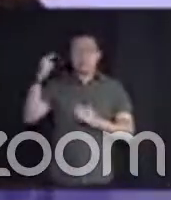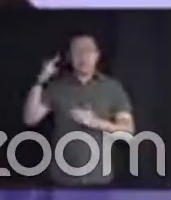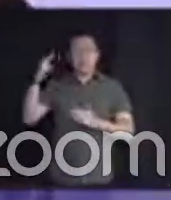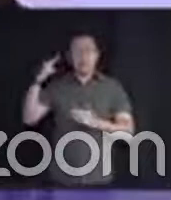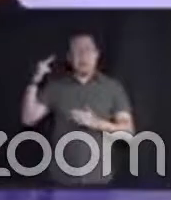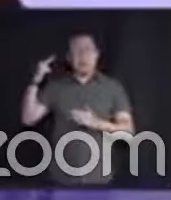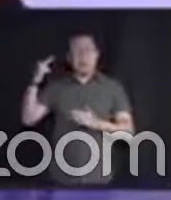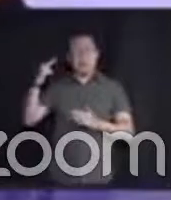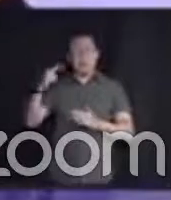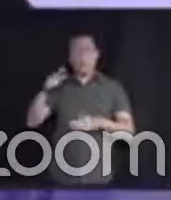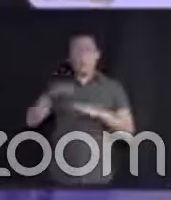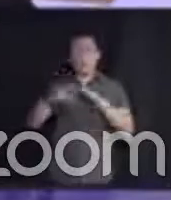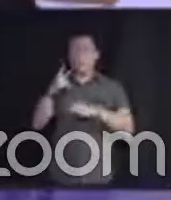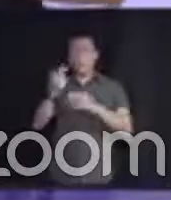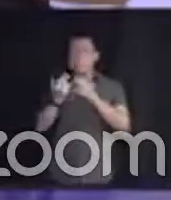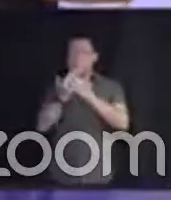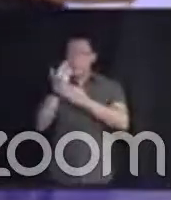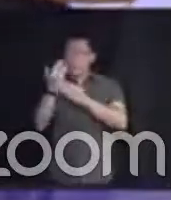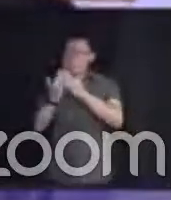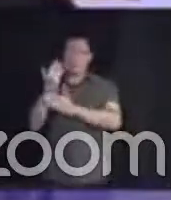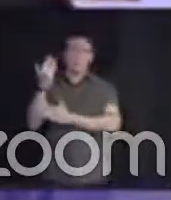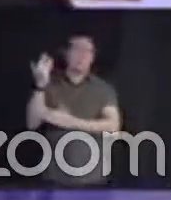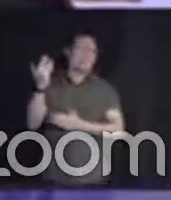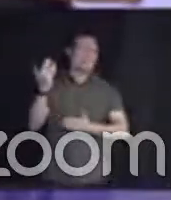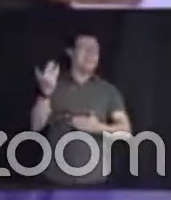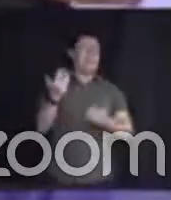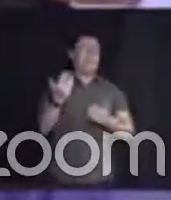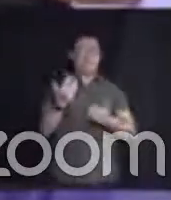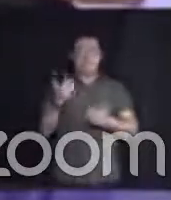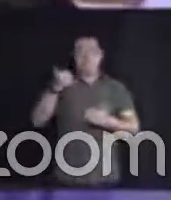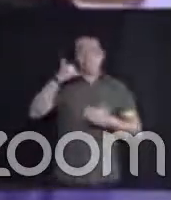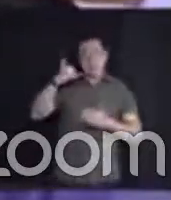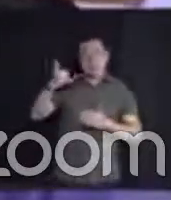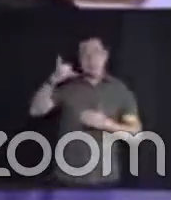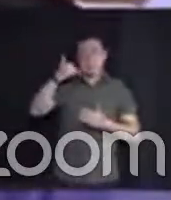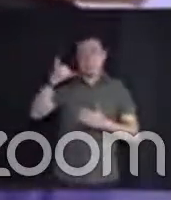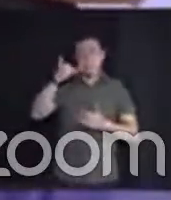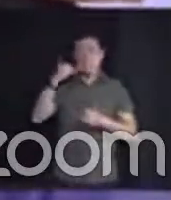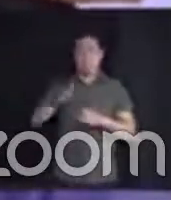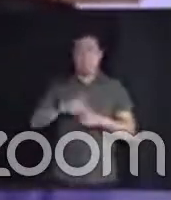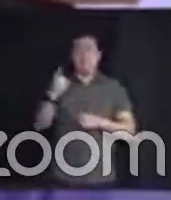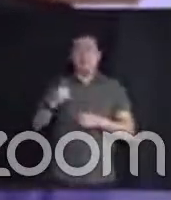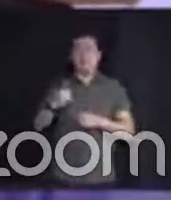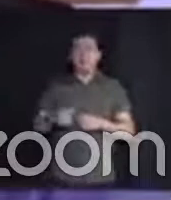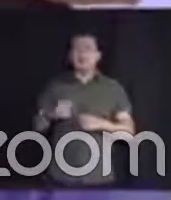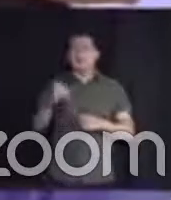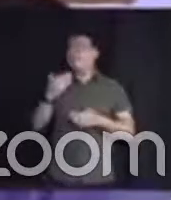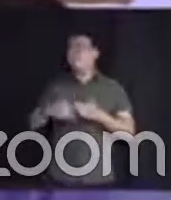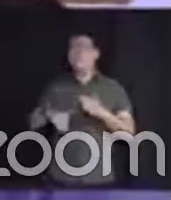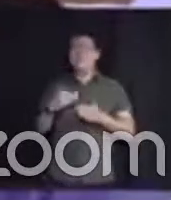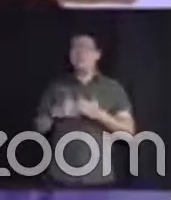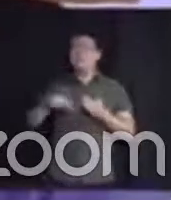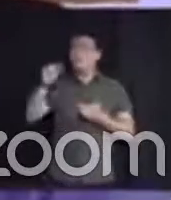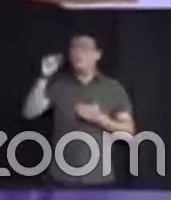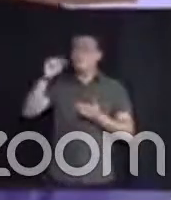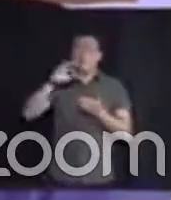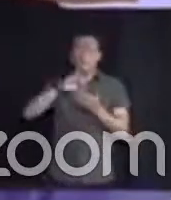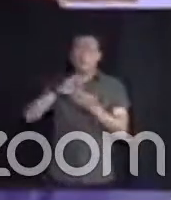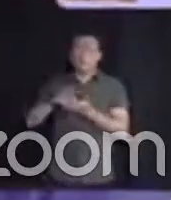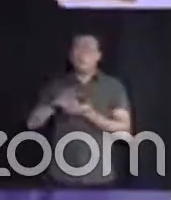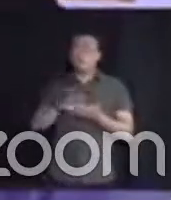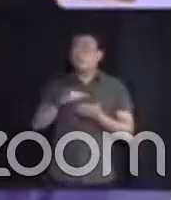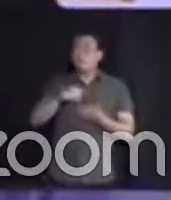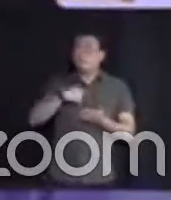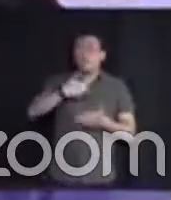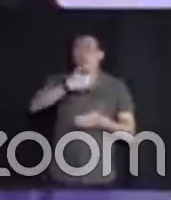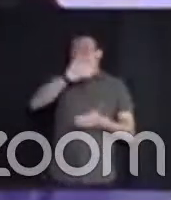día, llamadas a las 2 de la mañana, 7 llamadas a las 2 de la mañana, porque me faltaron tantos puntos.